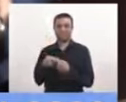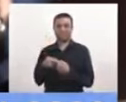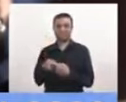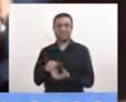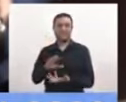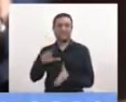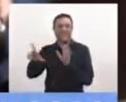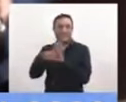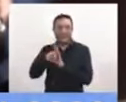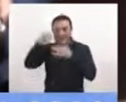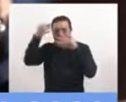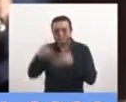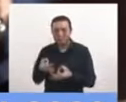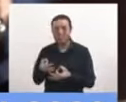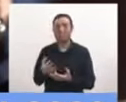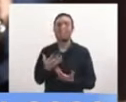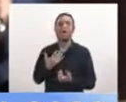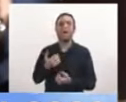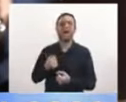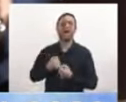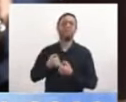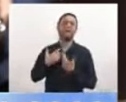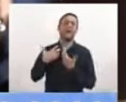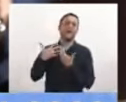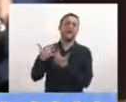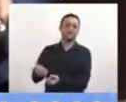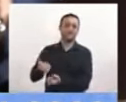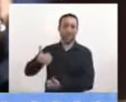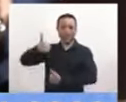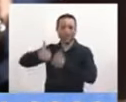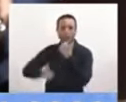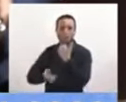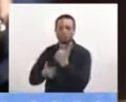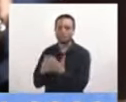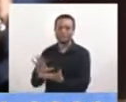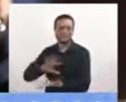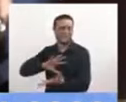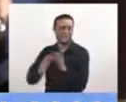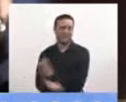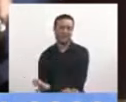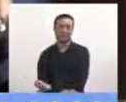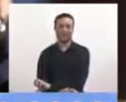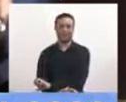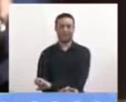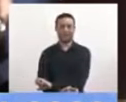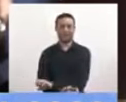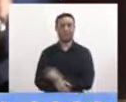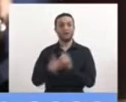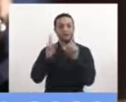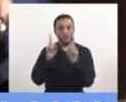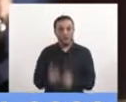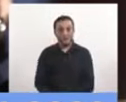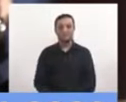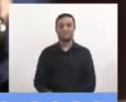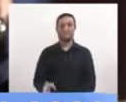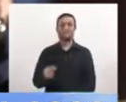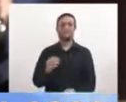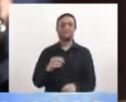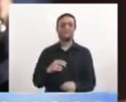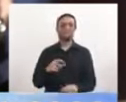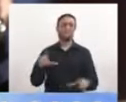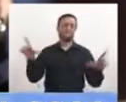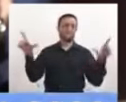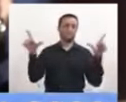empresarial, por los sindicatos, por los medios, a veces por los propios empleados y por nosotros, por los